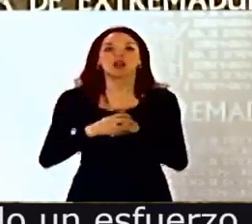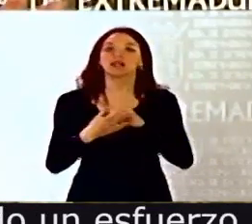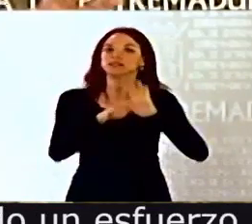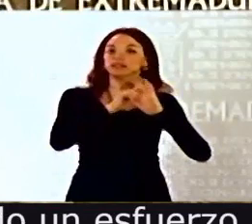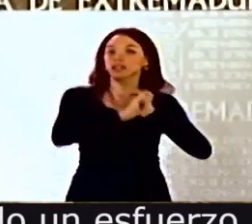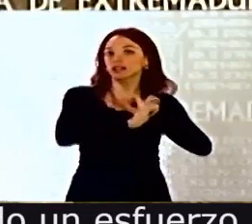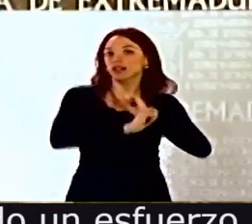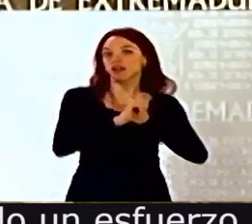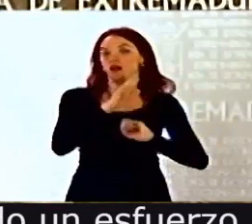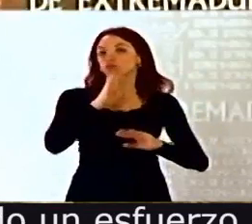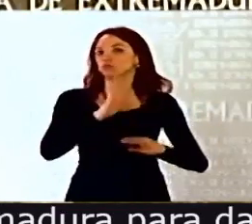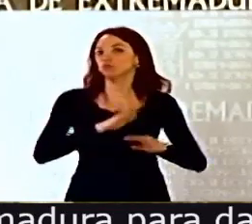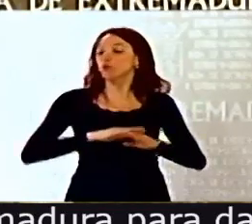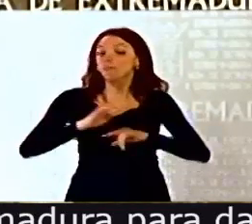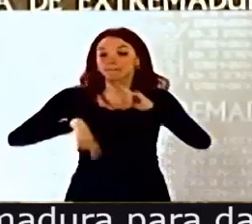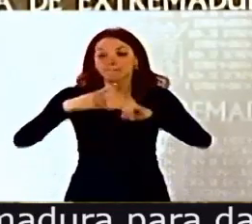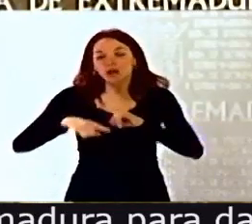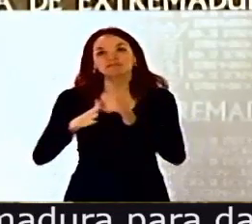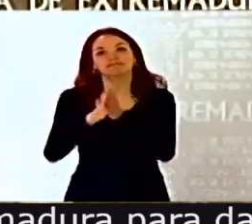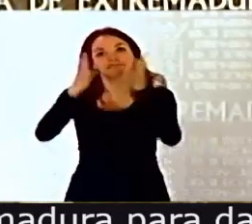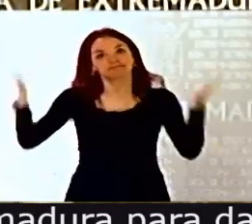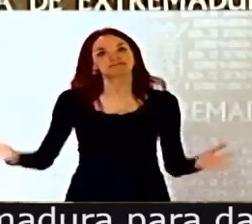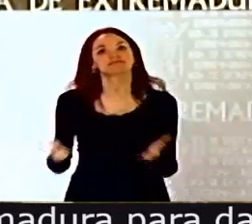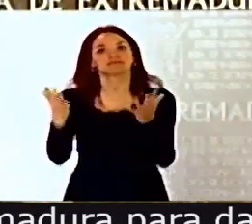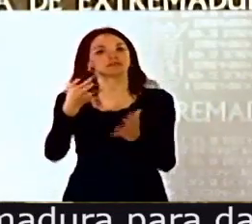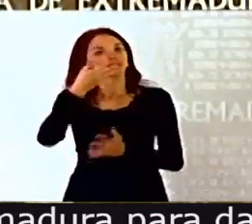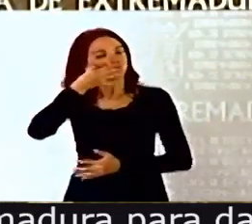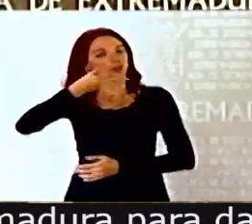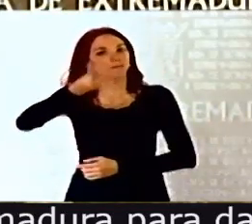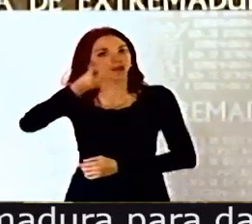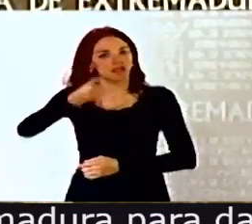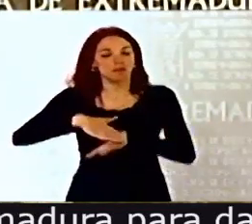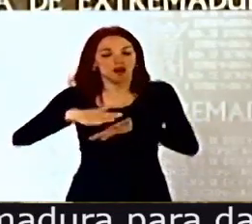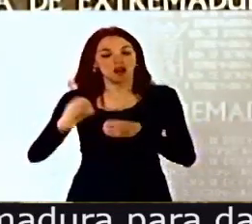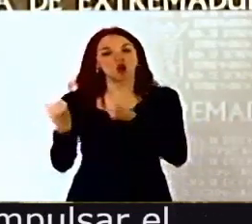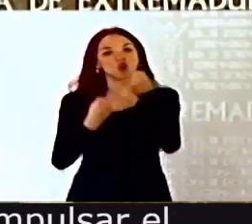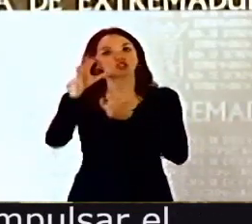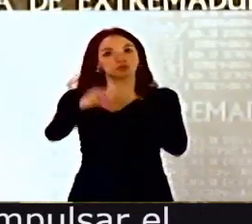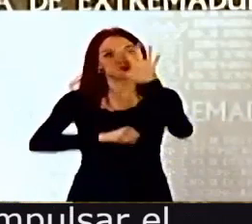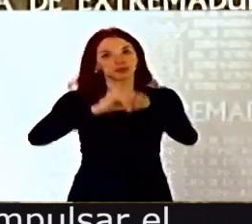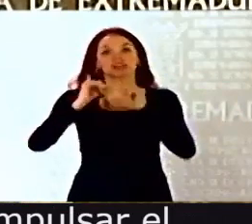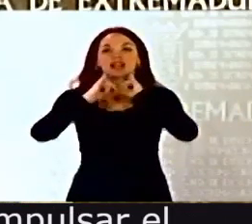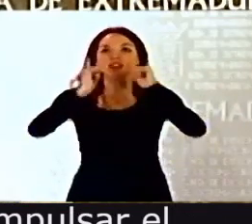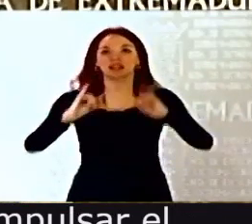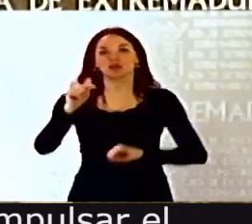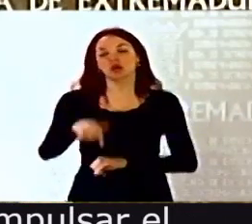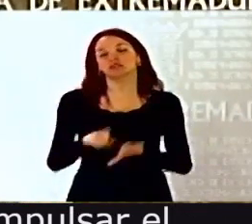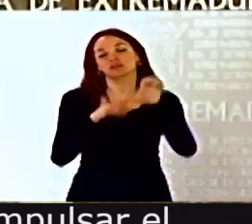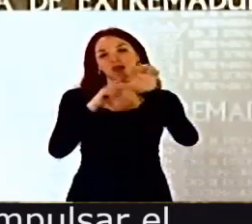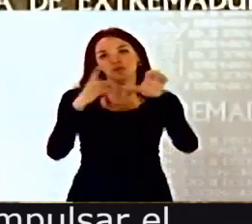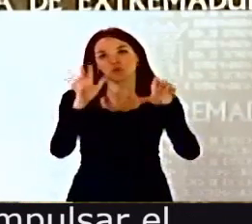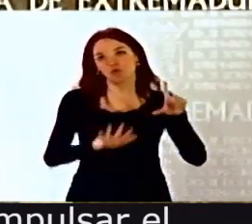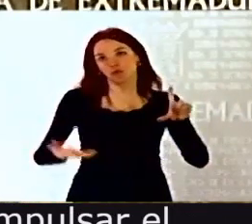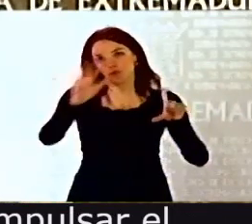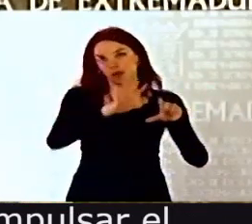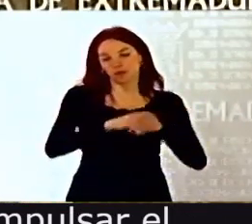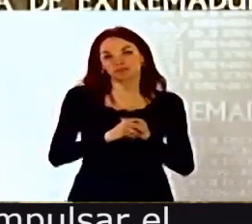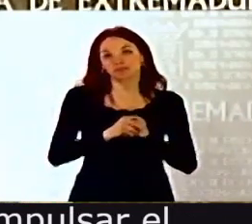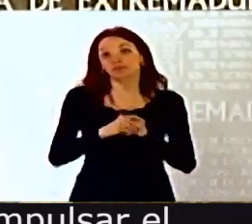para impulsar el arranque de verdad del vehículo eléctrico en nuestra región.